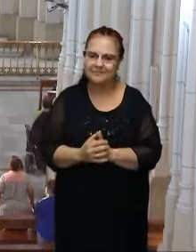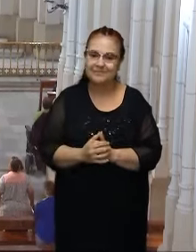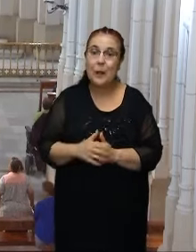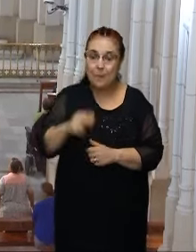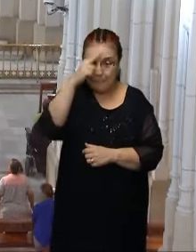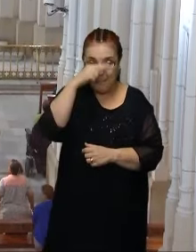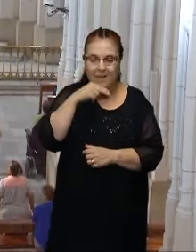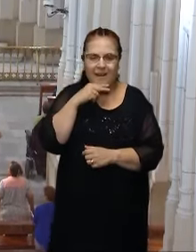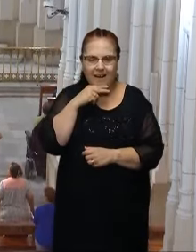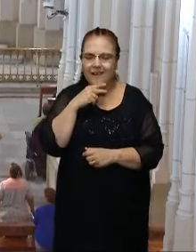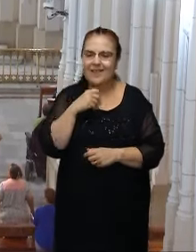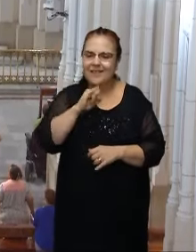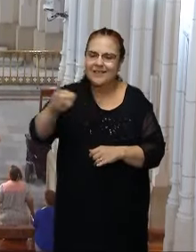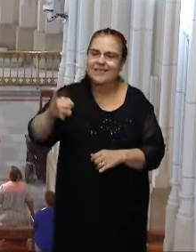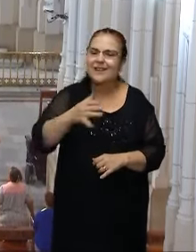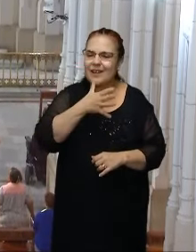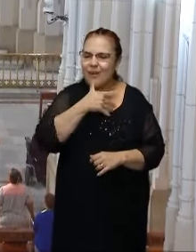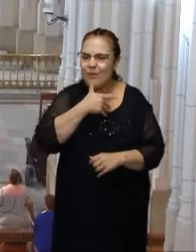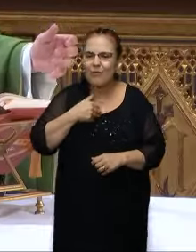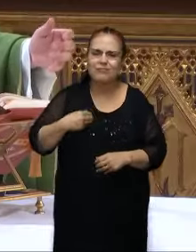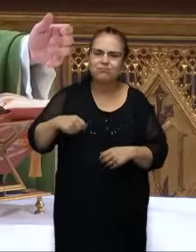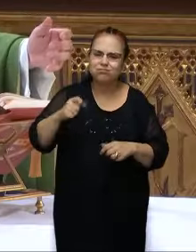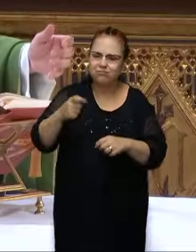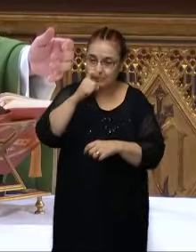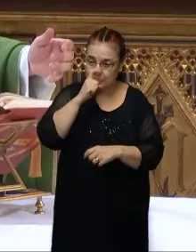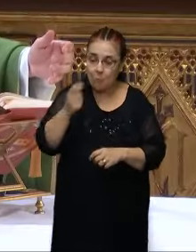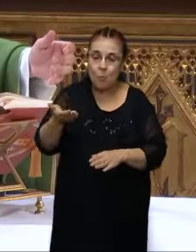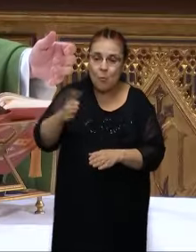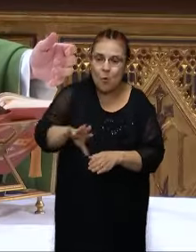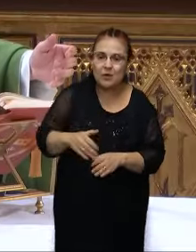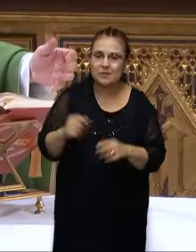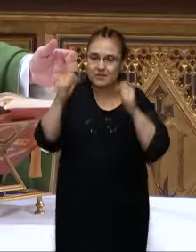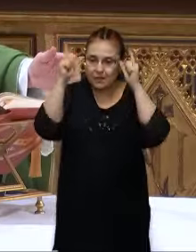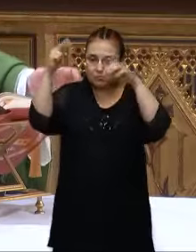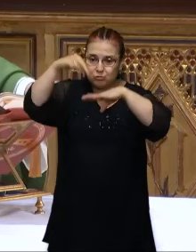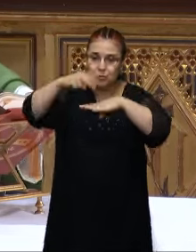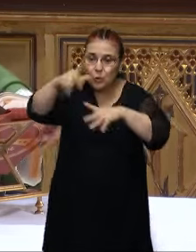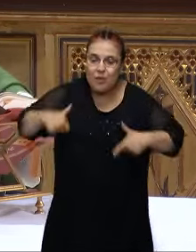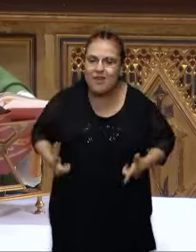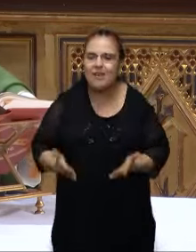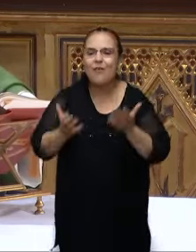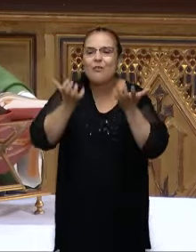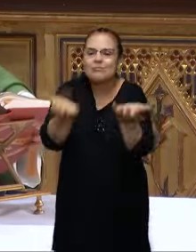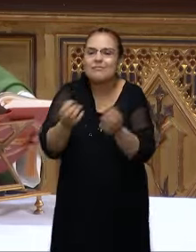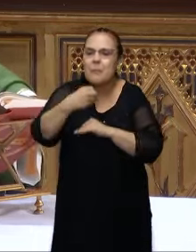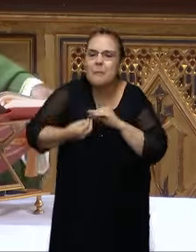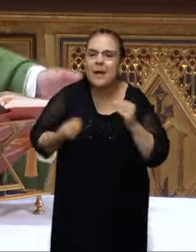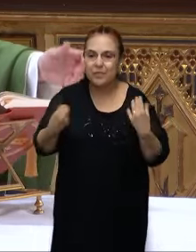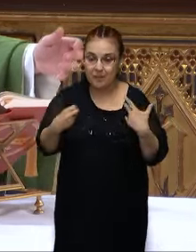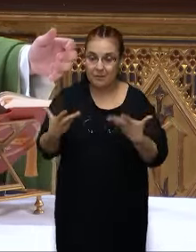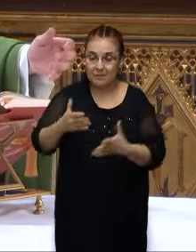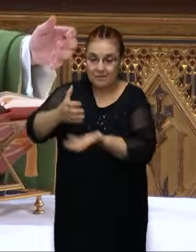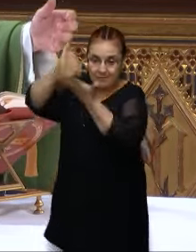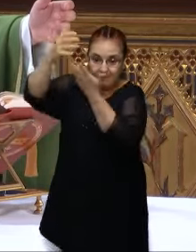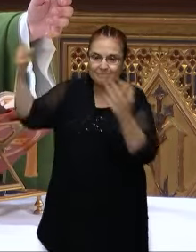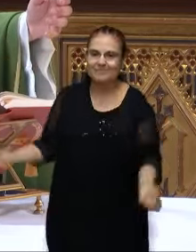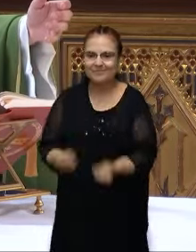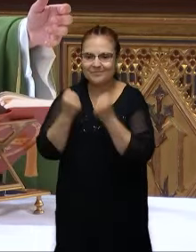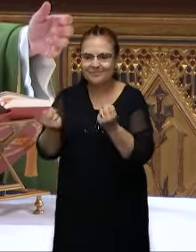Así pues, Padre, al celebrar el memorial de la muerte y resurrección de tu Hijo, te ofrecemos el pan de vida y el cáliz de